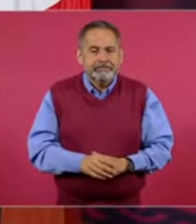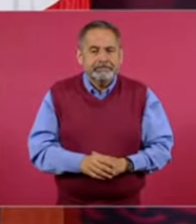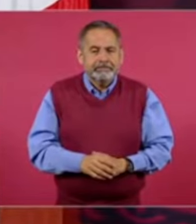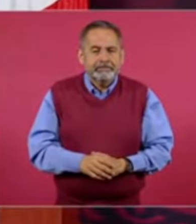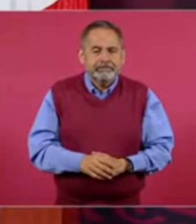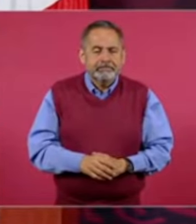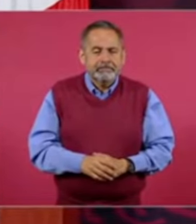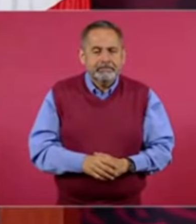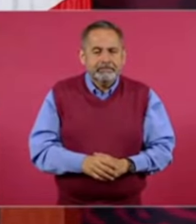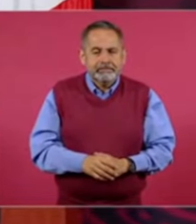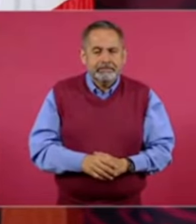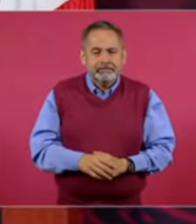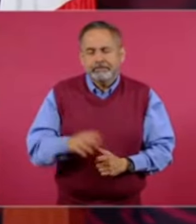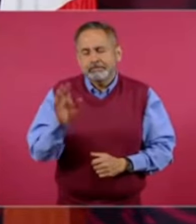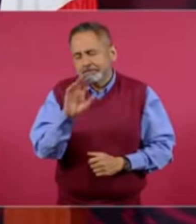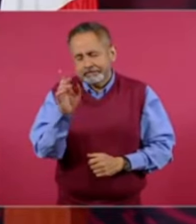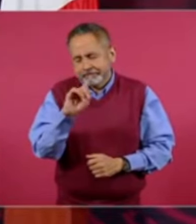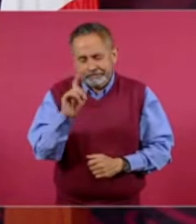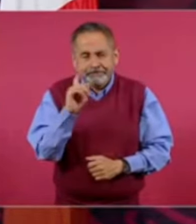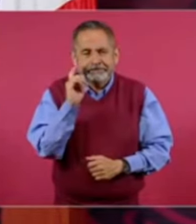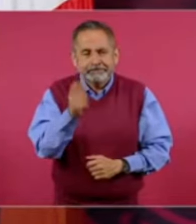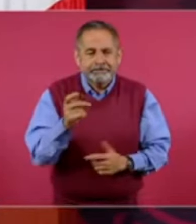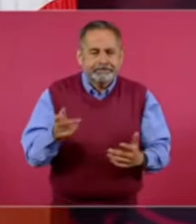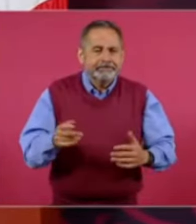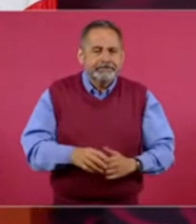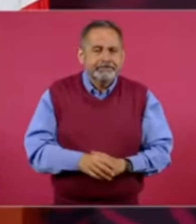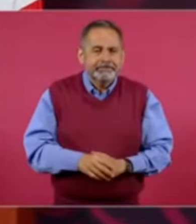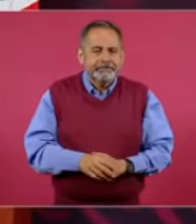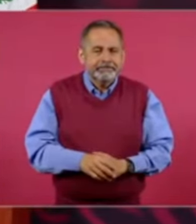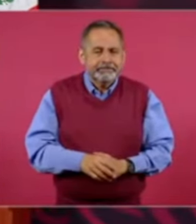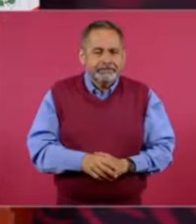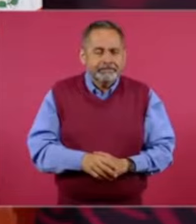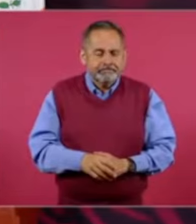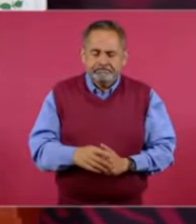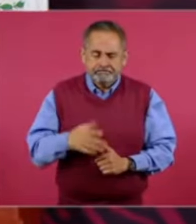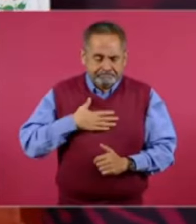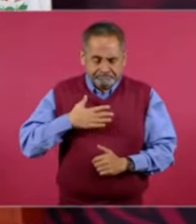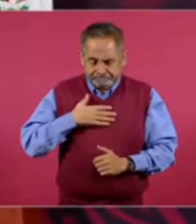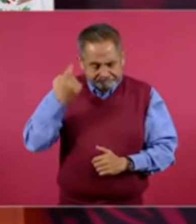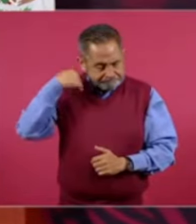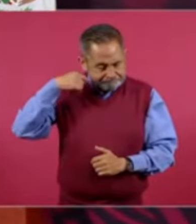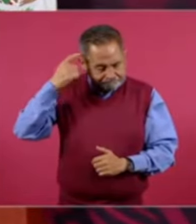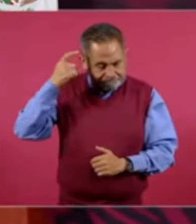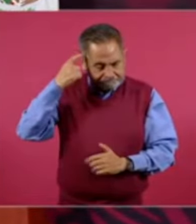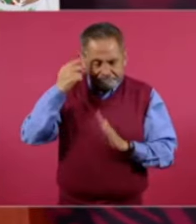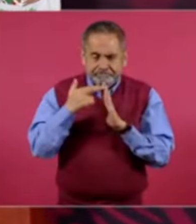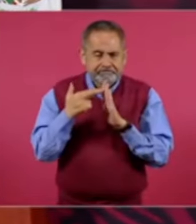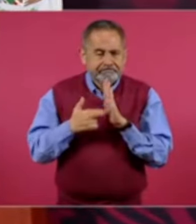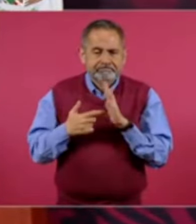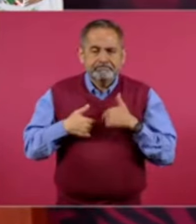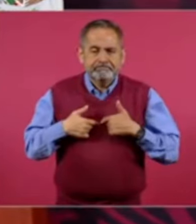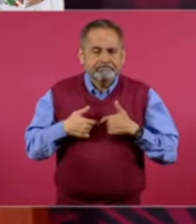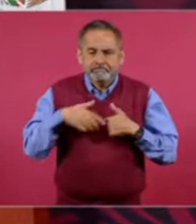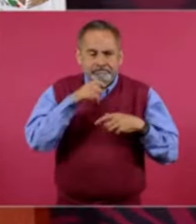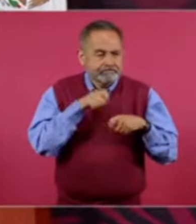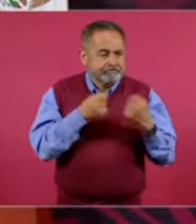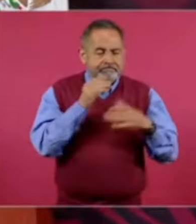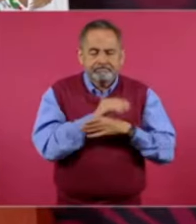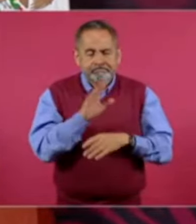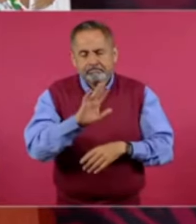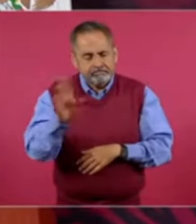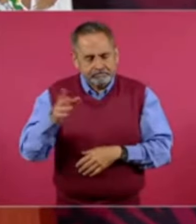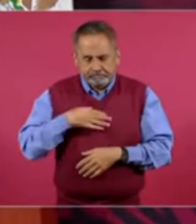No, son cuestiones de principios que no pueden dejarse